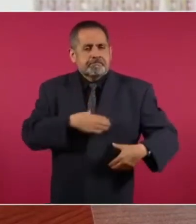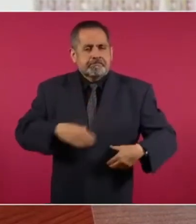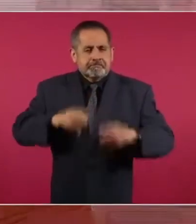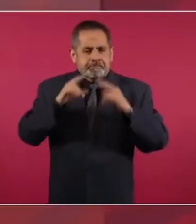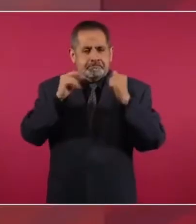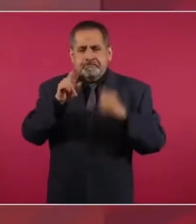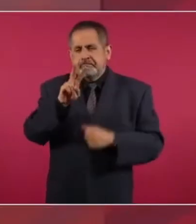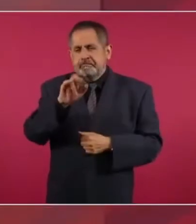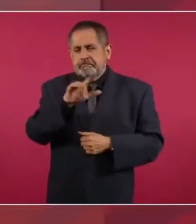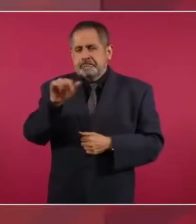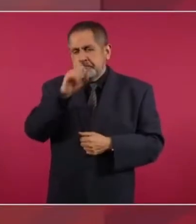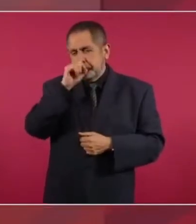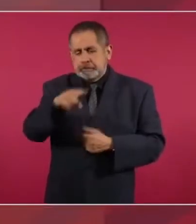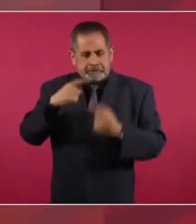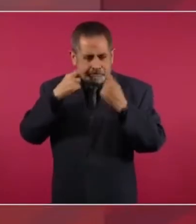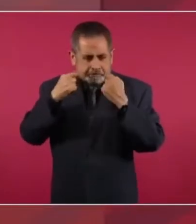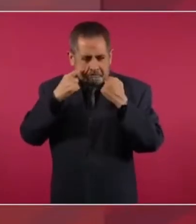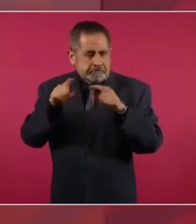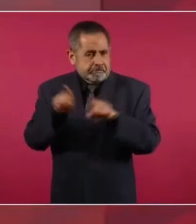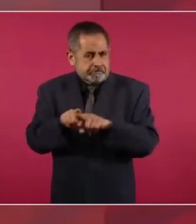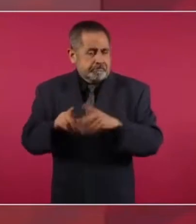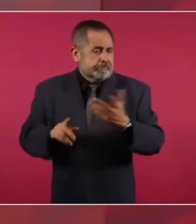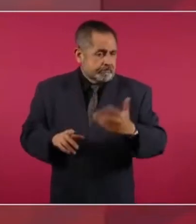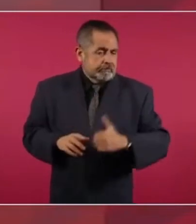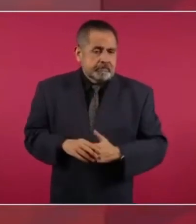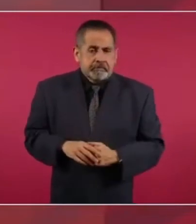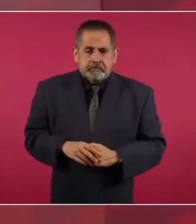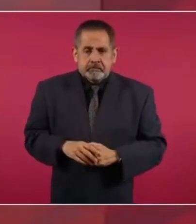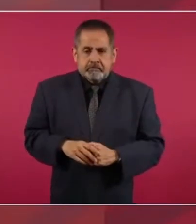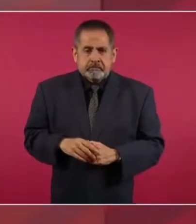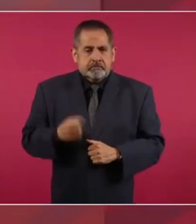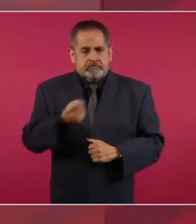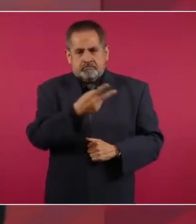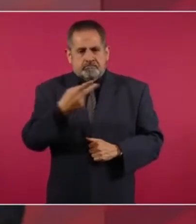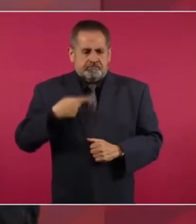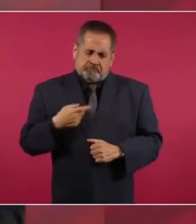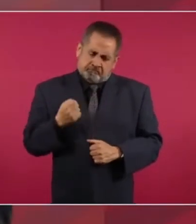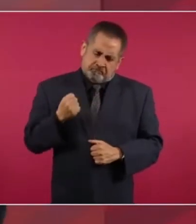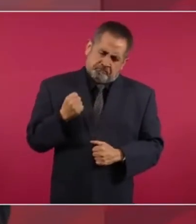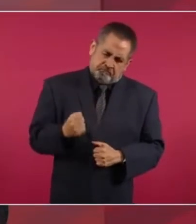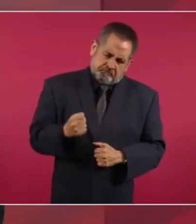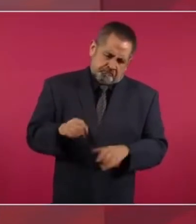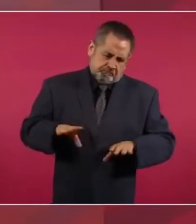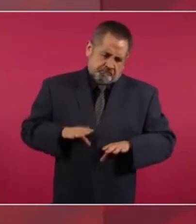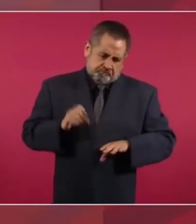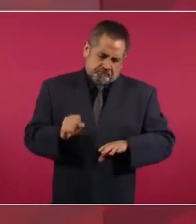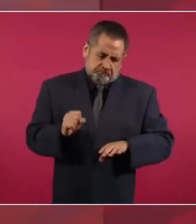O sea, hay gentes fuertes que tienen, pues,